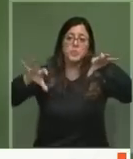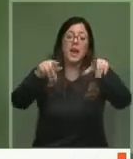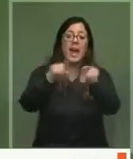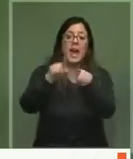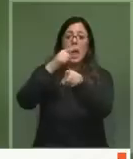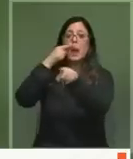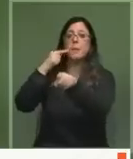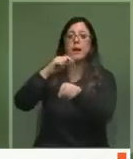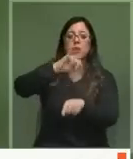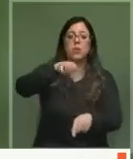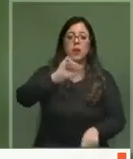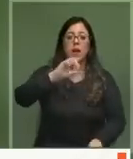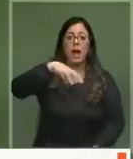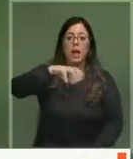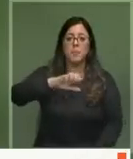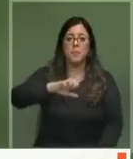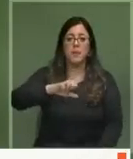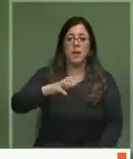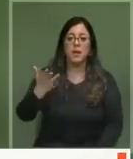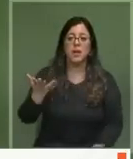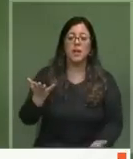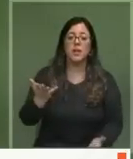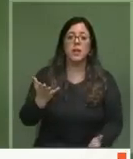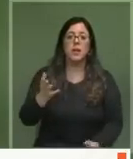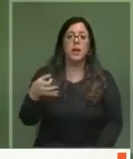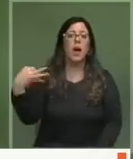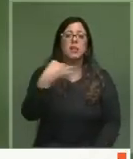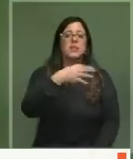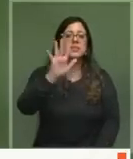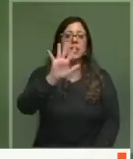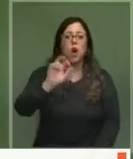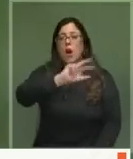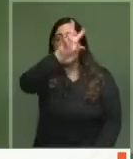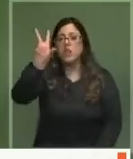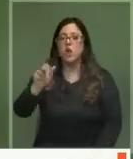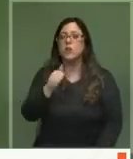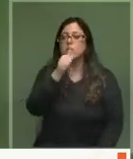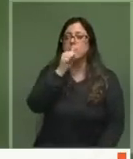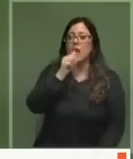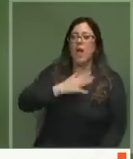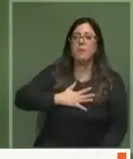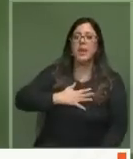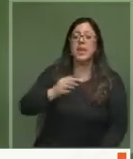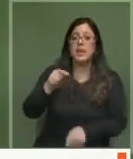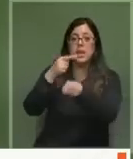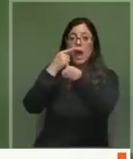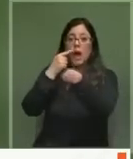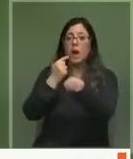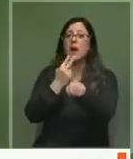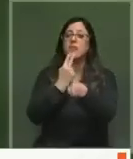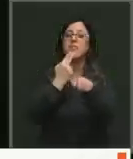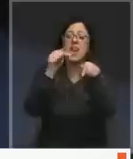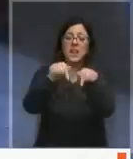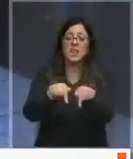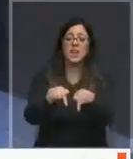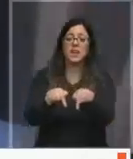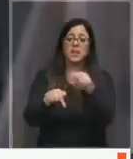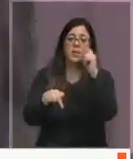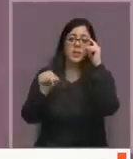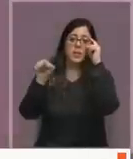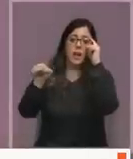Jaime, salude. Amén. Él vive ahora aquí. Donde está el baño que está acá, el primer baño